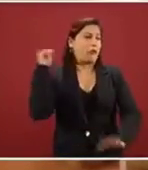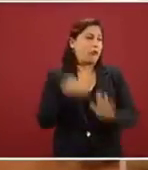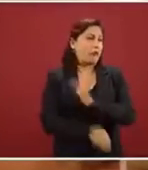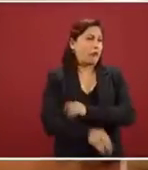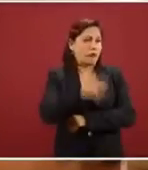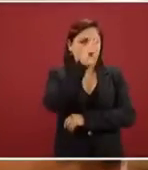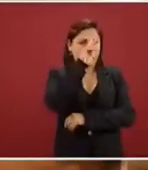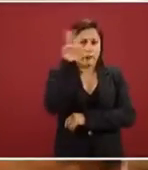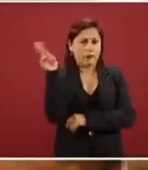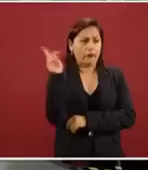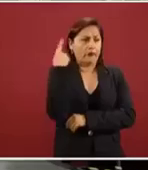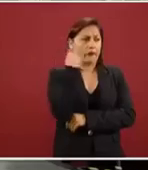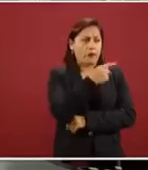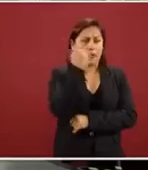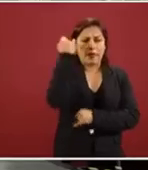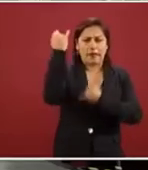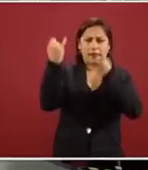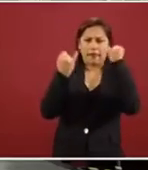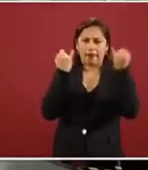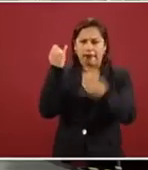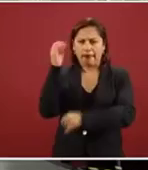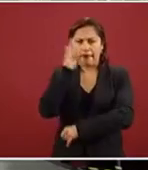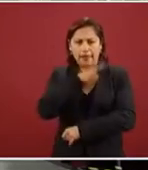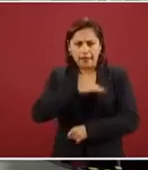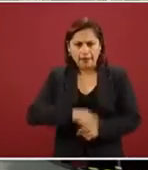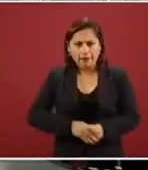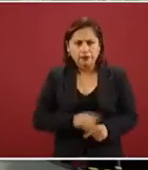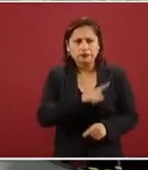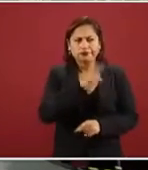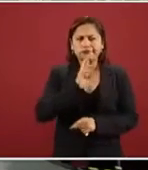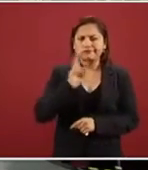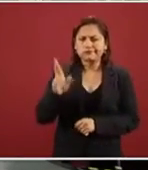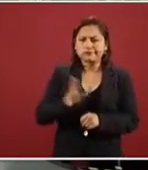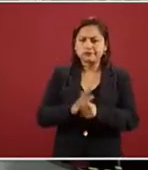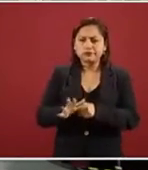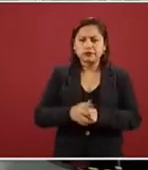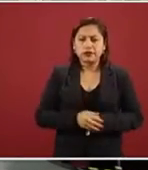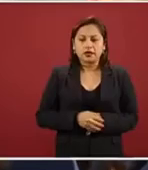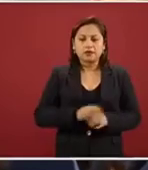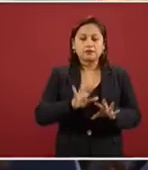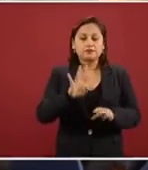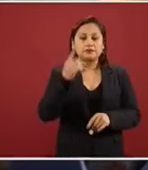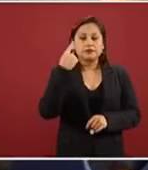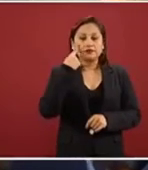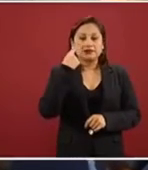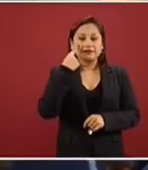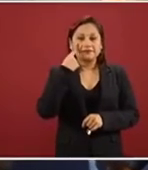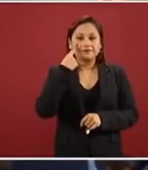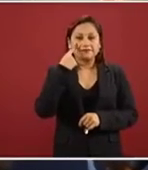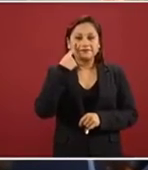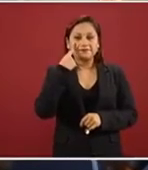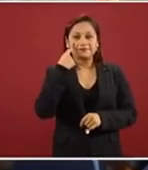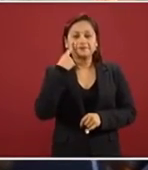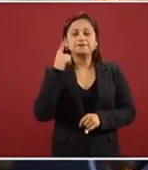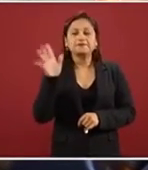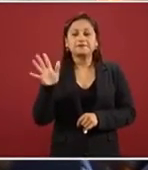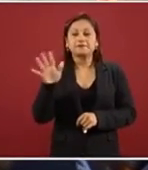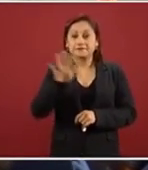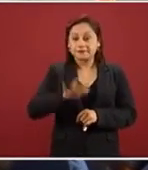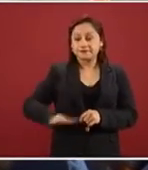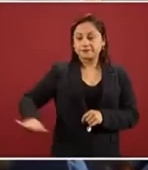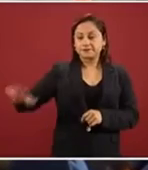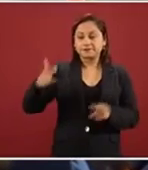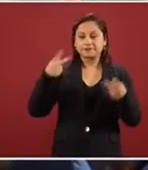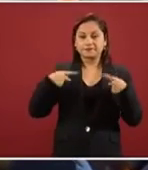de ocurrencias? No, miren, se han portado muy bien también los